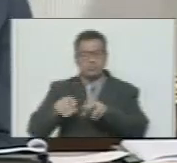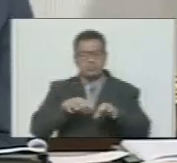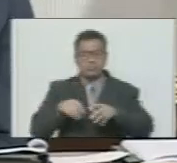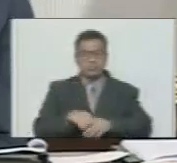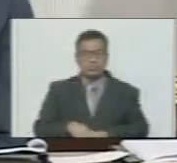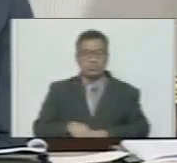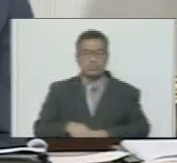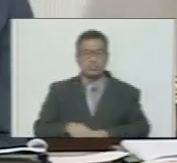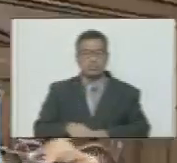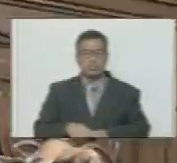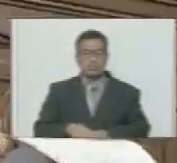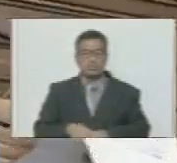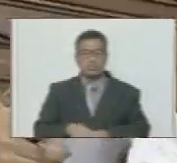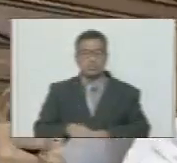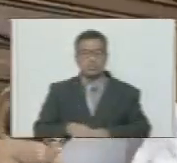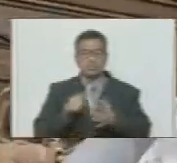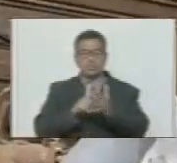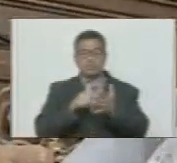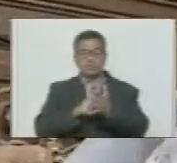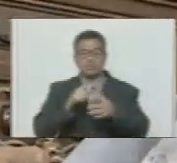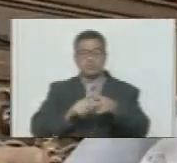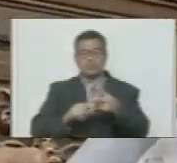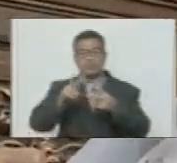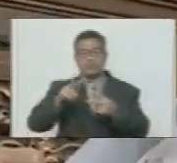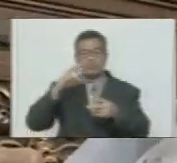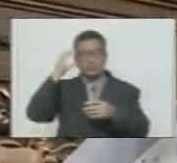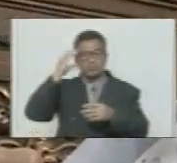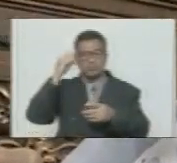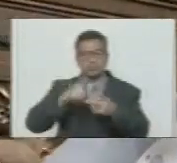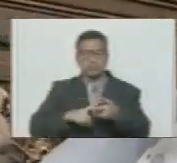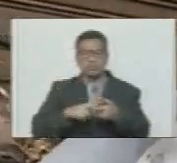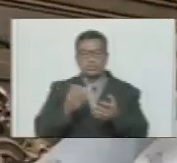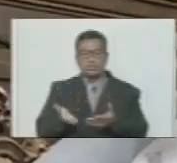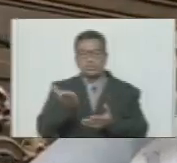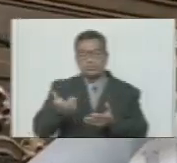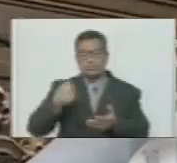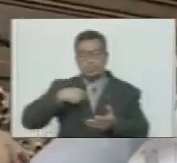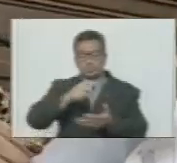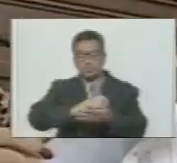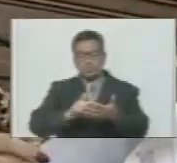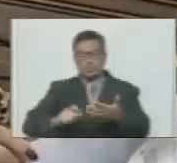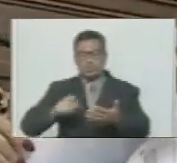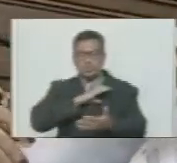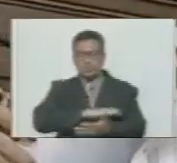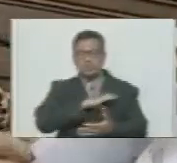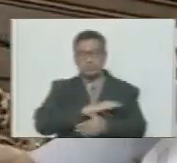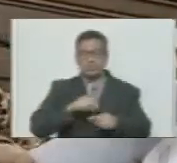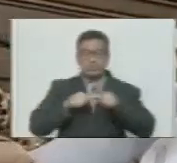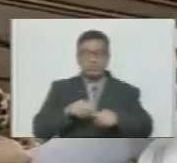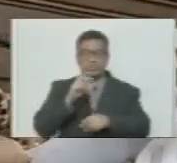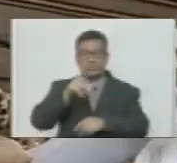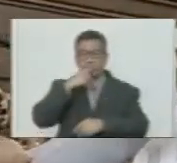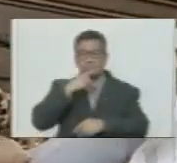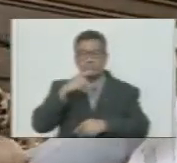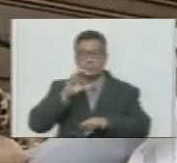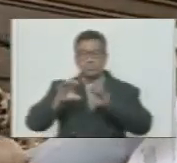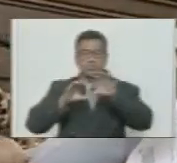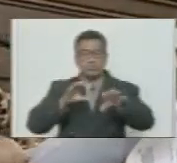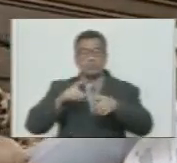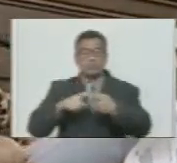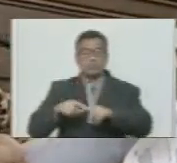día, ciudadana secretaria. Punto número 2, considerar el informe presentado por la Comisión Permanente de